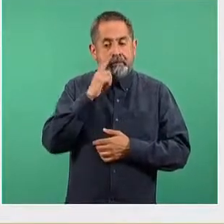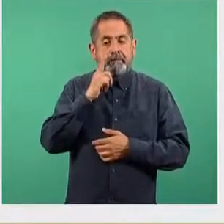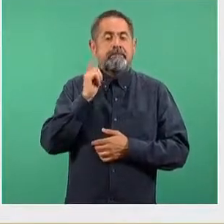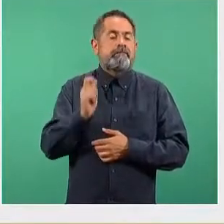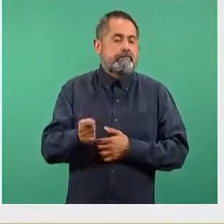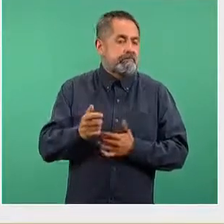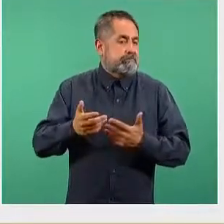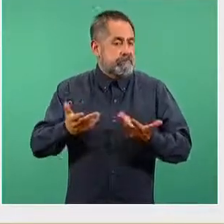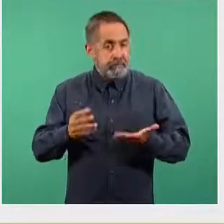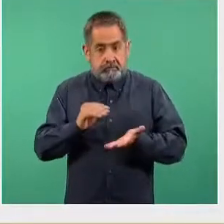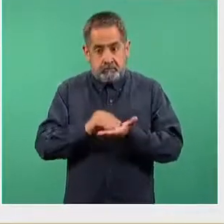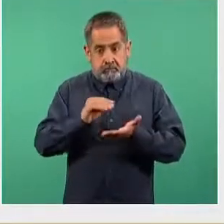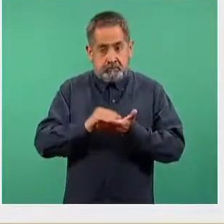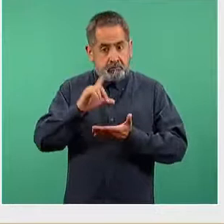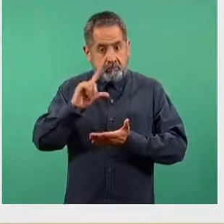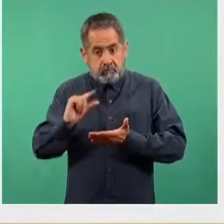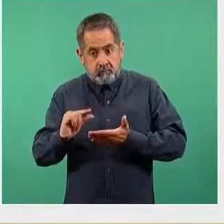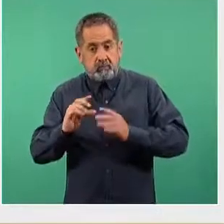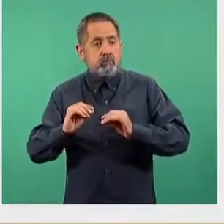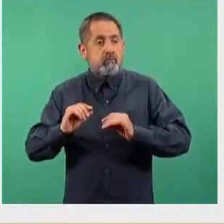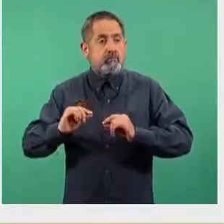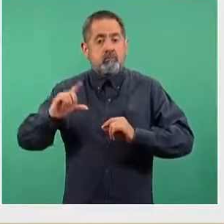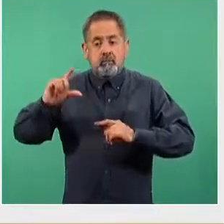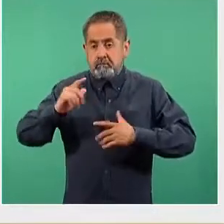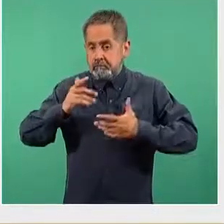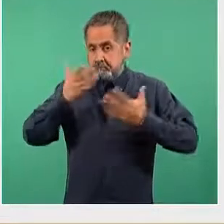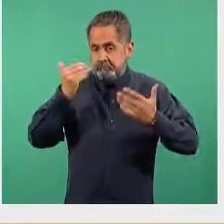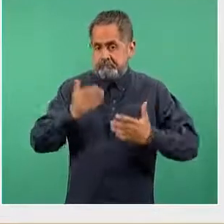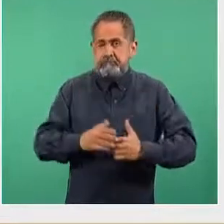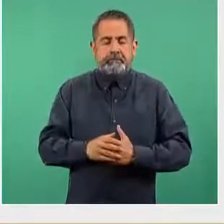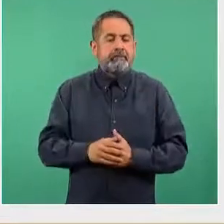del comportamiento epidémico. Continúa en